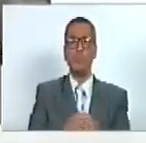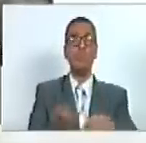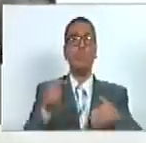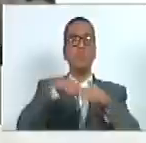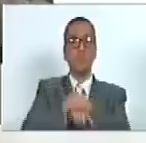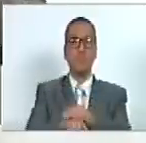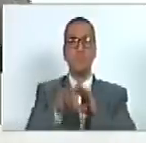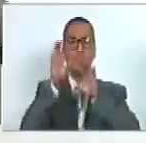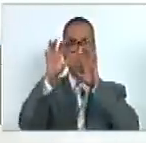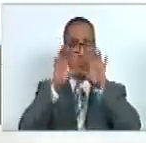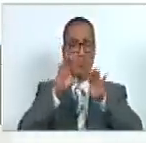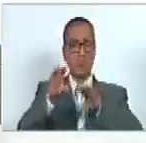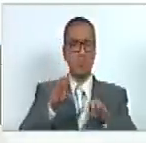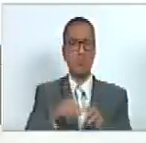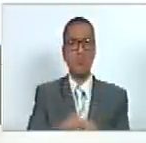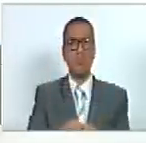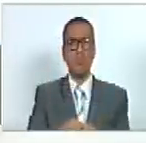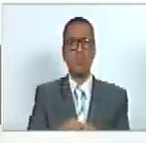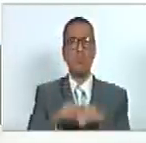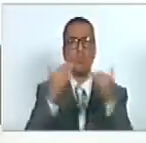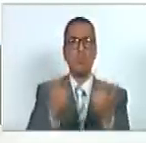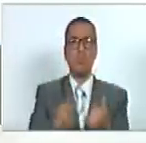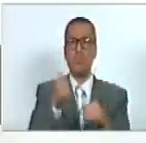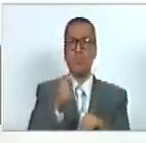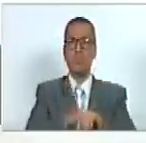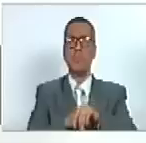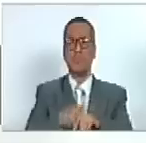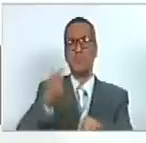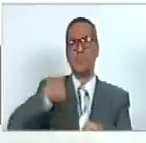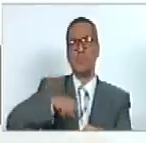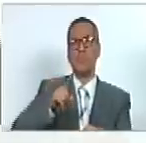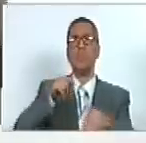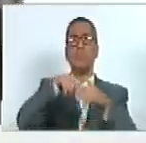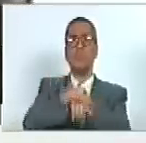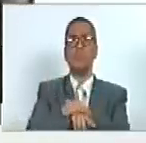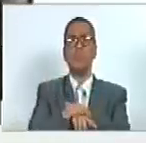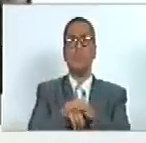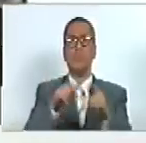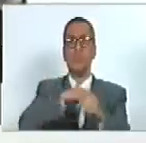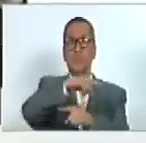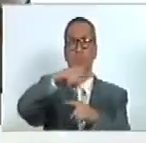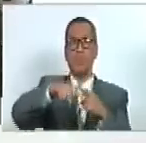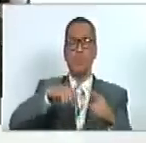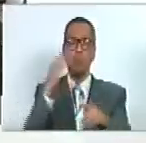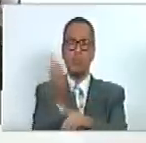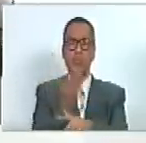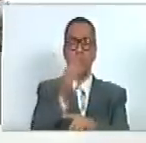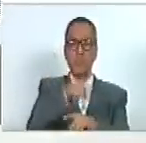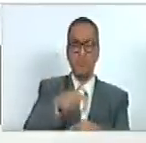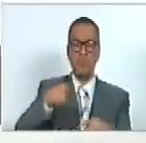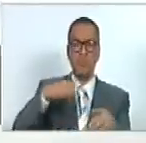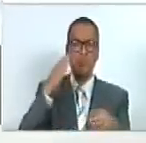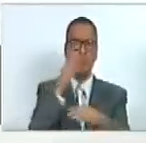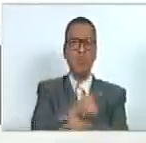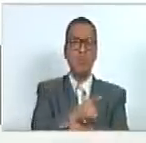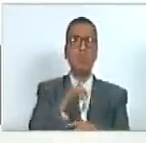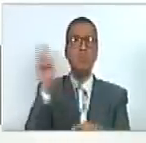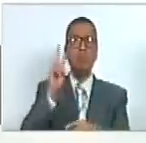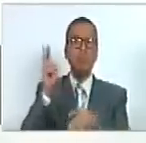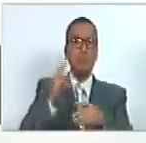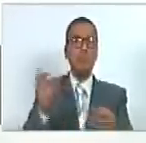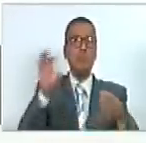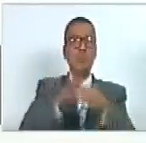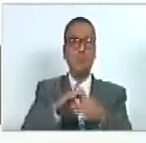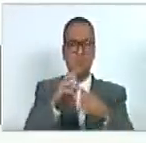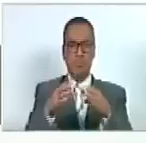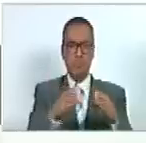incluido países que hasta hace poco se encontraban dentro de la órbita agresiva contra Venezuela y que conformaron